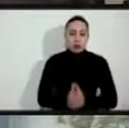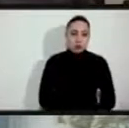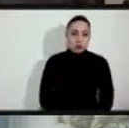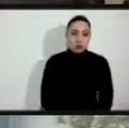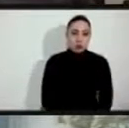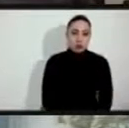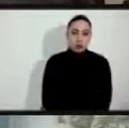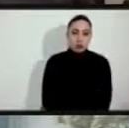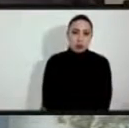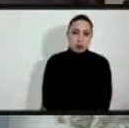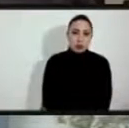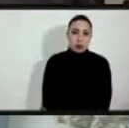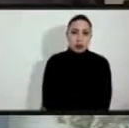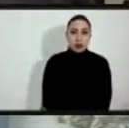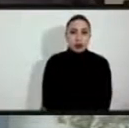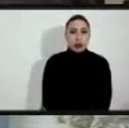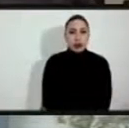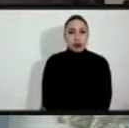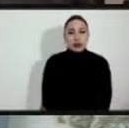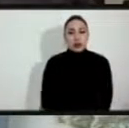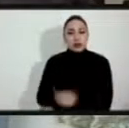diputados? Gaviño.